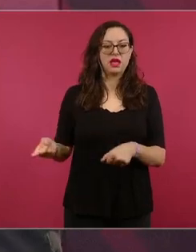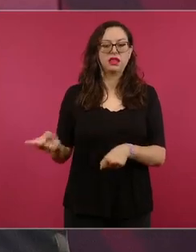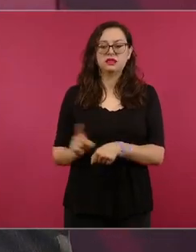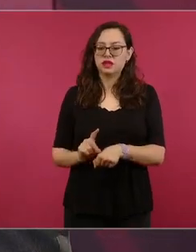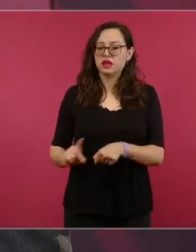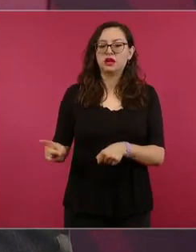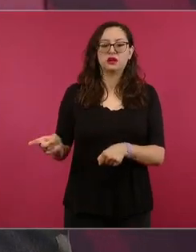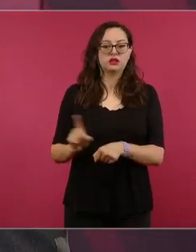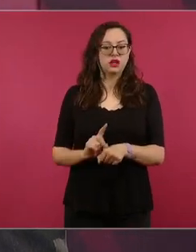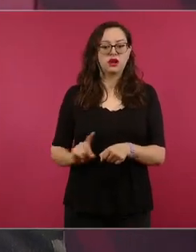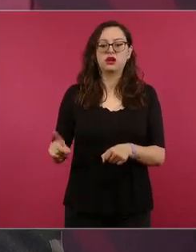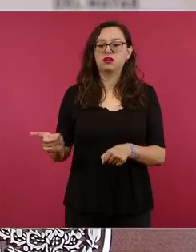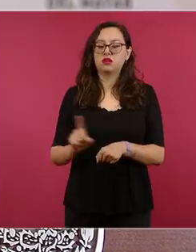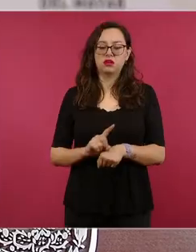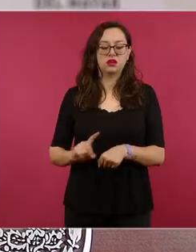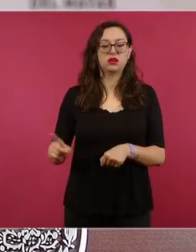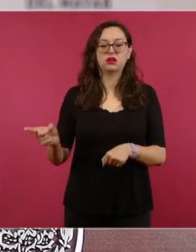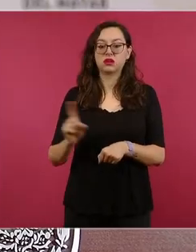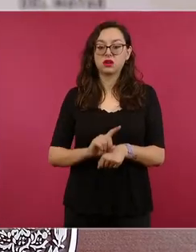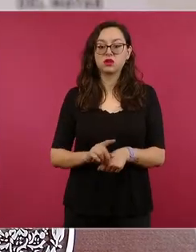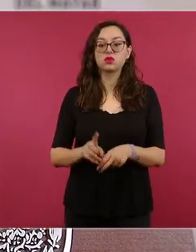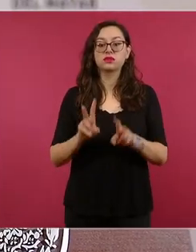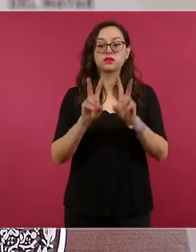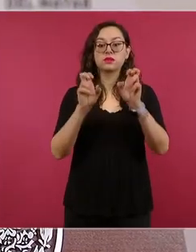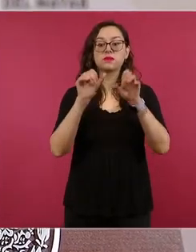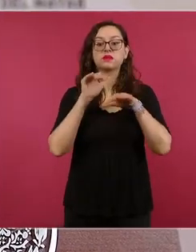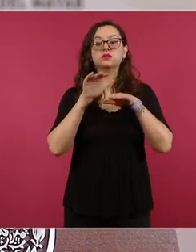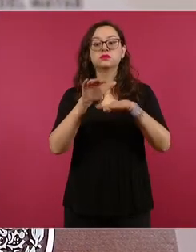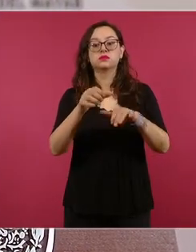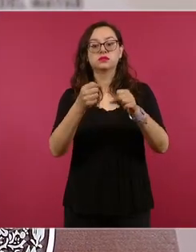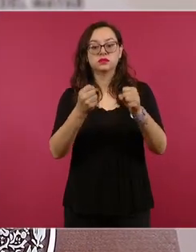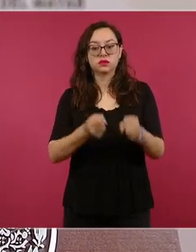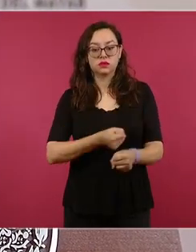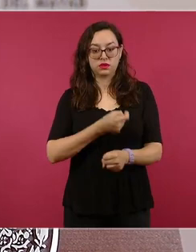se trate el tema de seguridad.